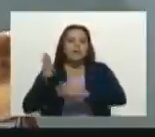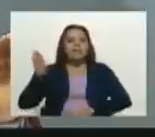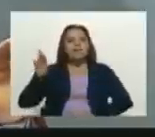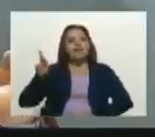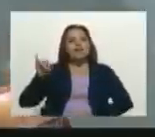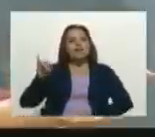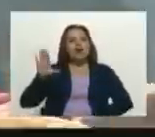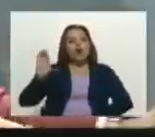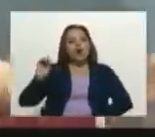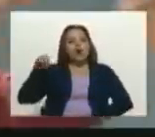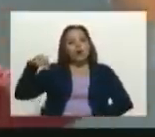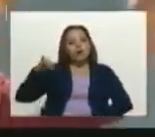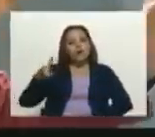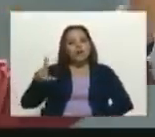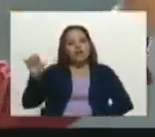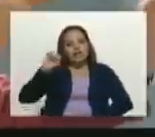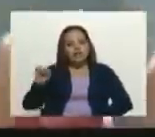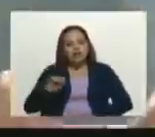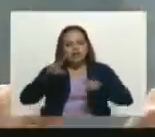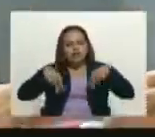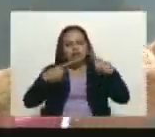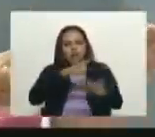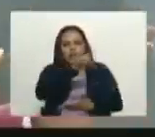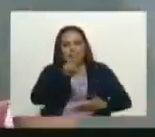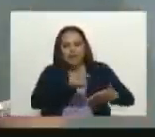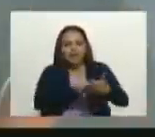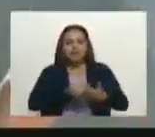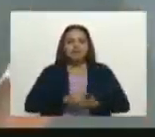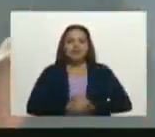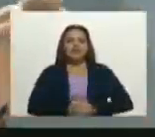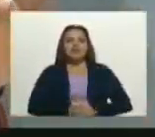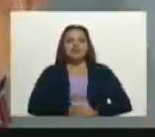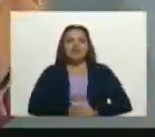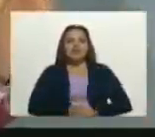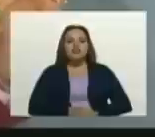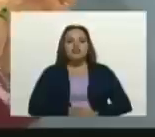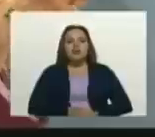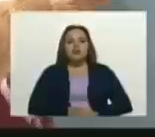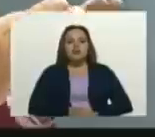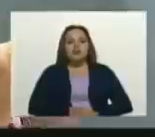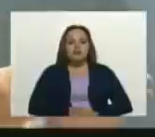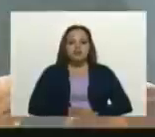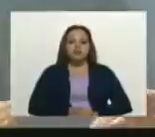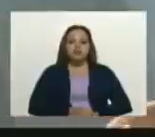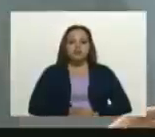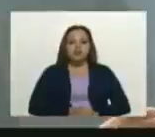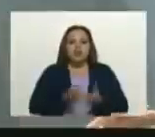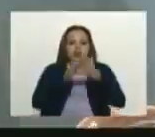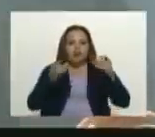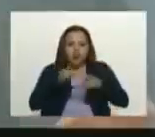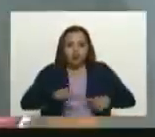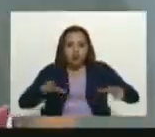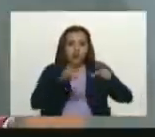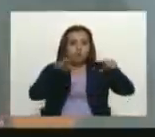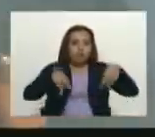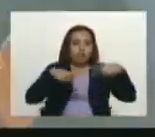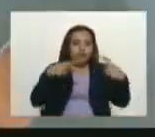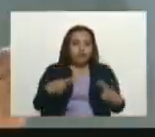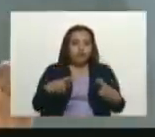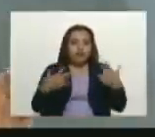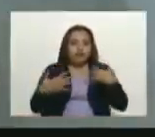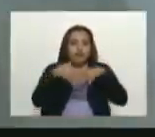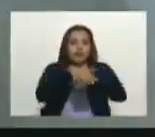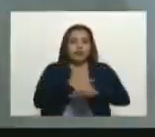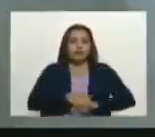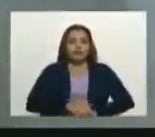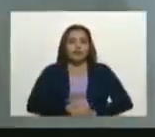recuperarlo completamente. Todos los CDI, todas las salas de rehabilitación integral. Las salas de